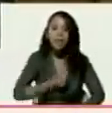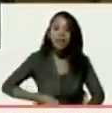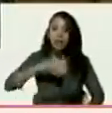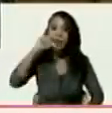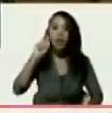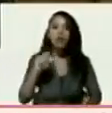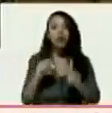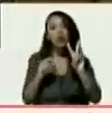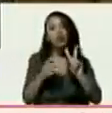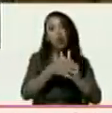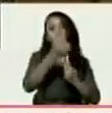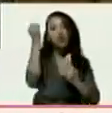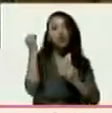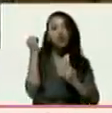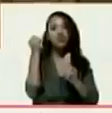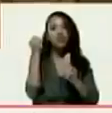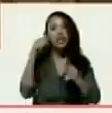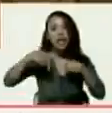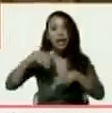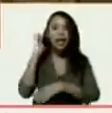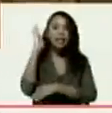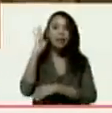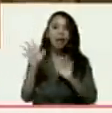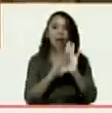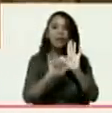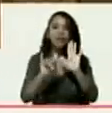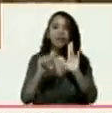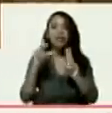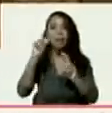esta soberanísima Asamblea Nacional Constituyente.